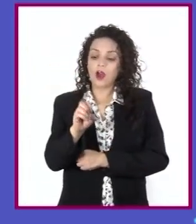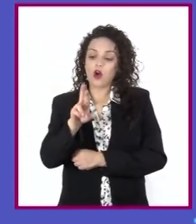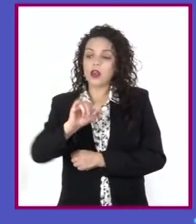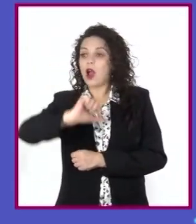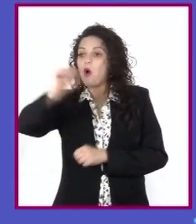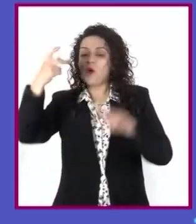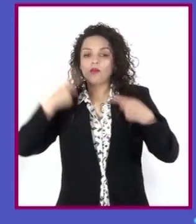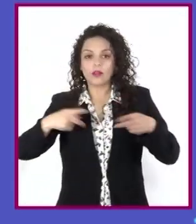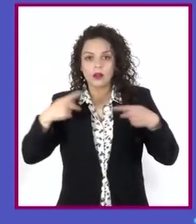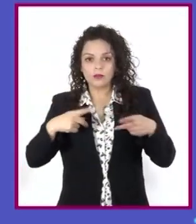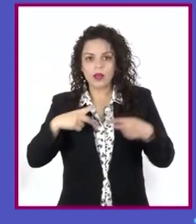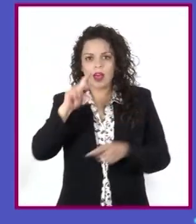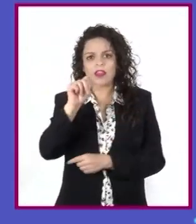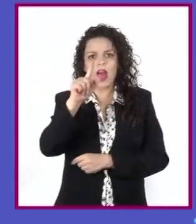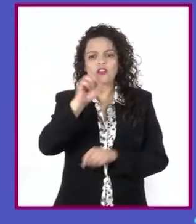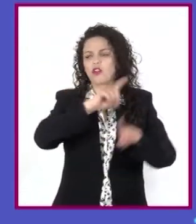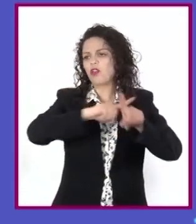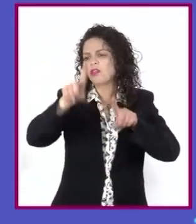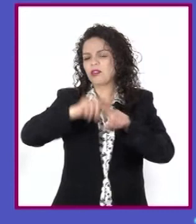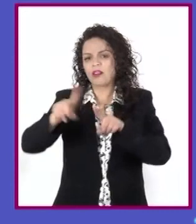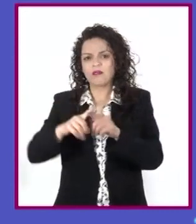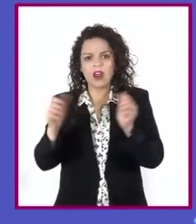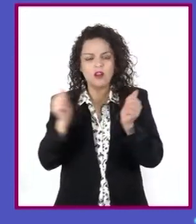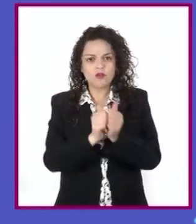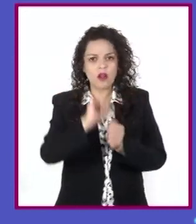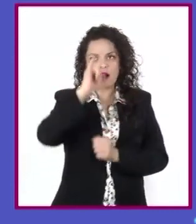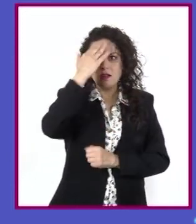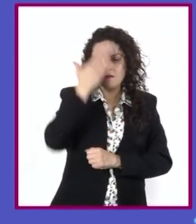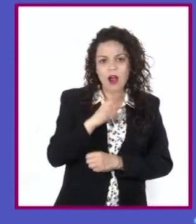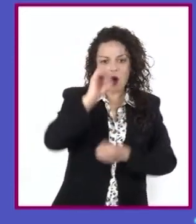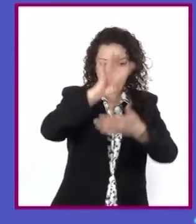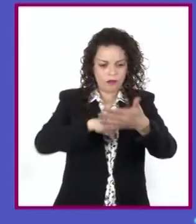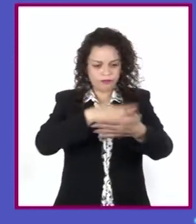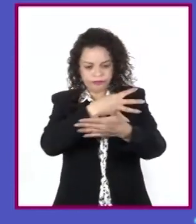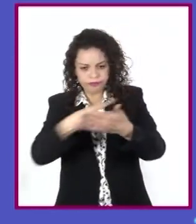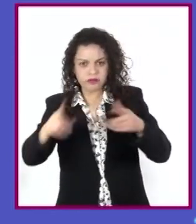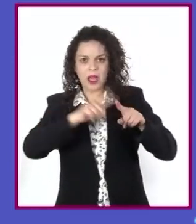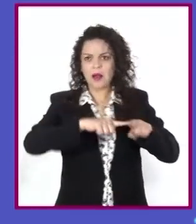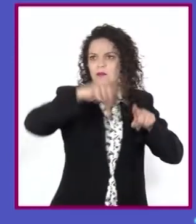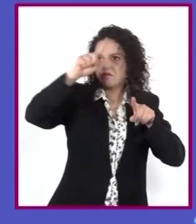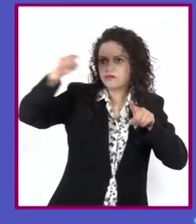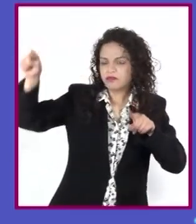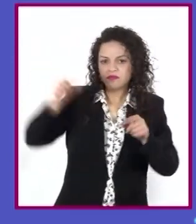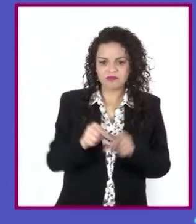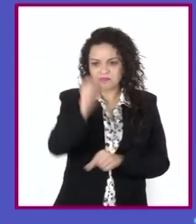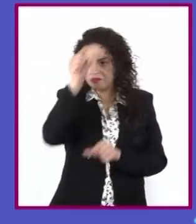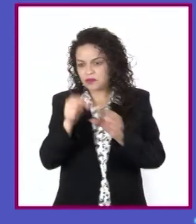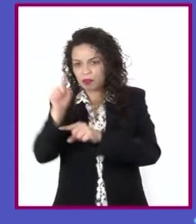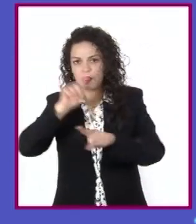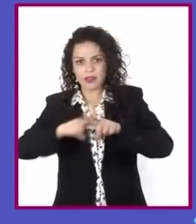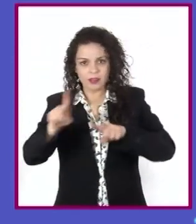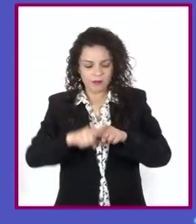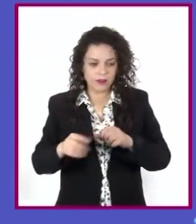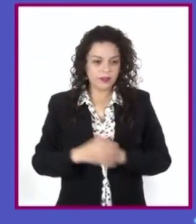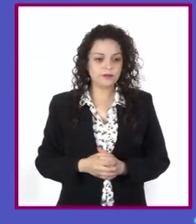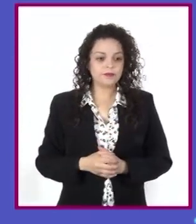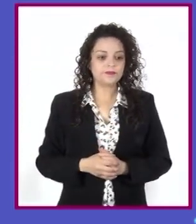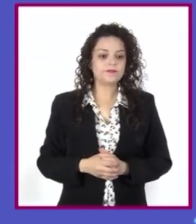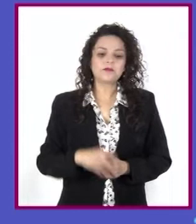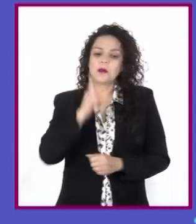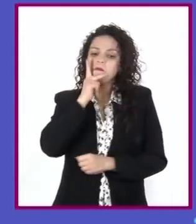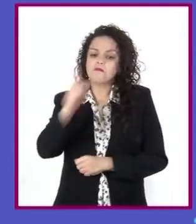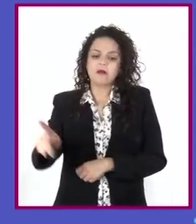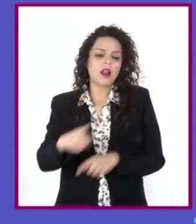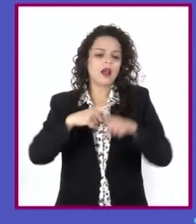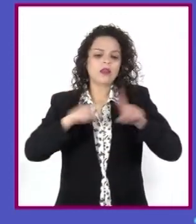cualquier dato, estadística, gráfica e imagen, cualquier referencia a las palabras de otra persona,